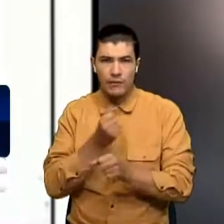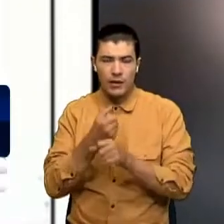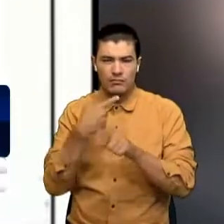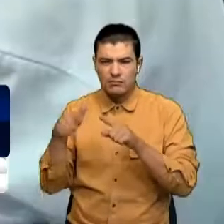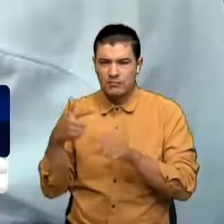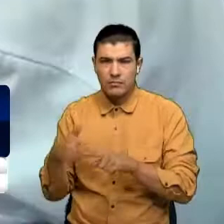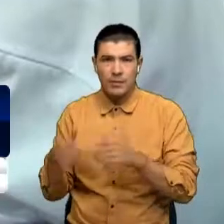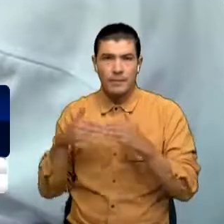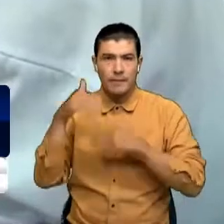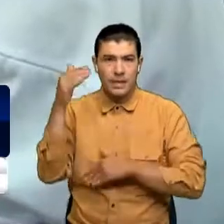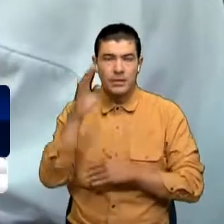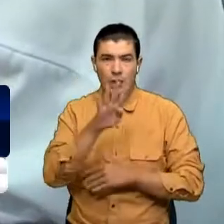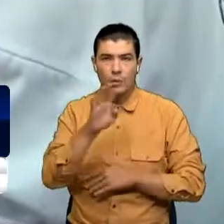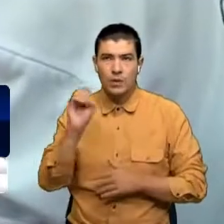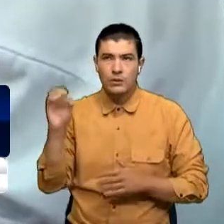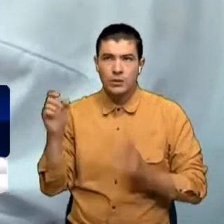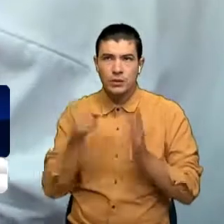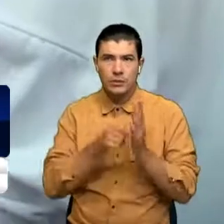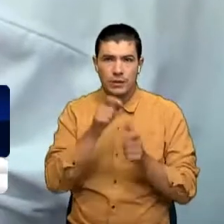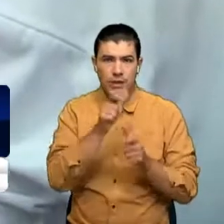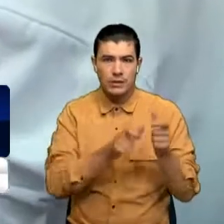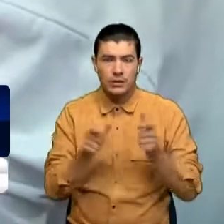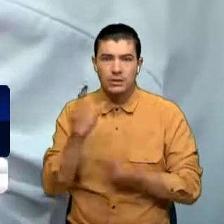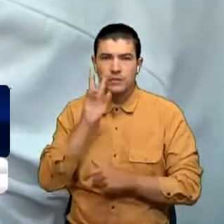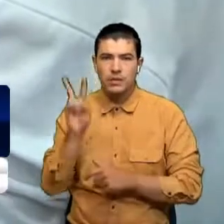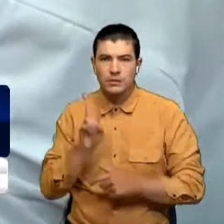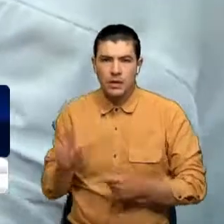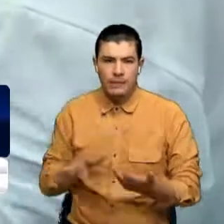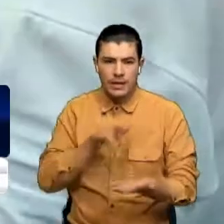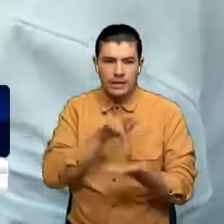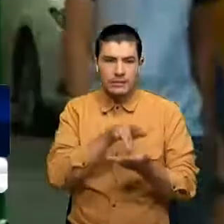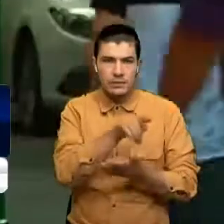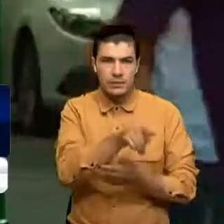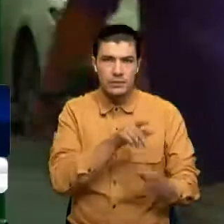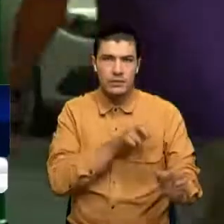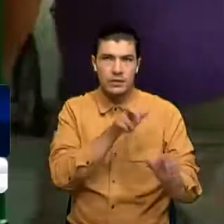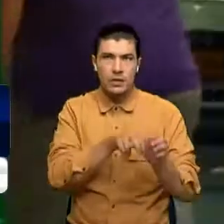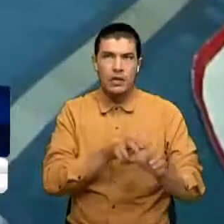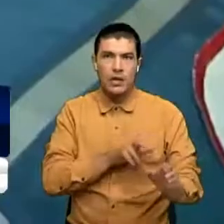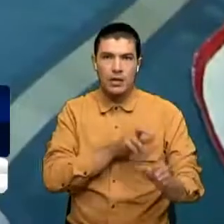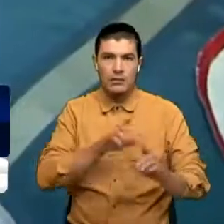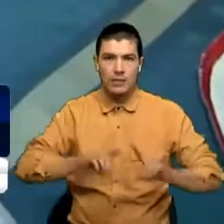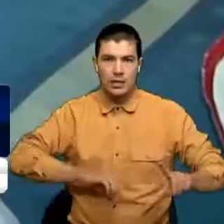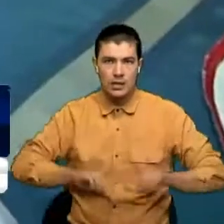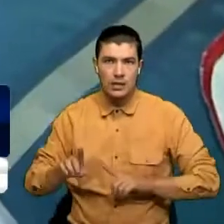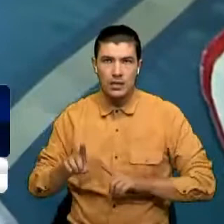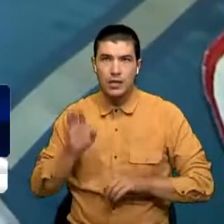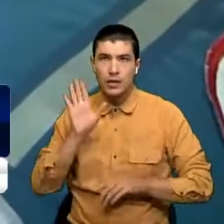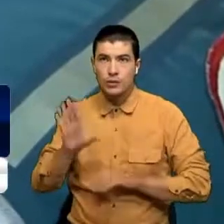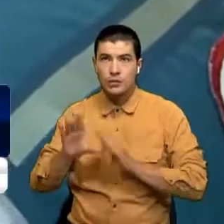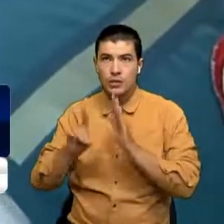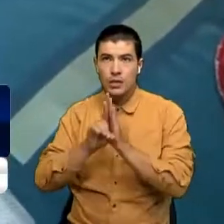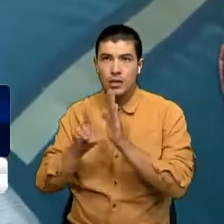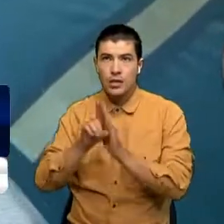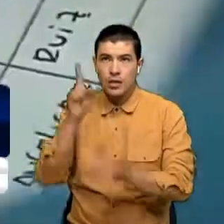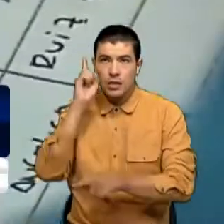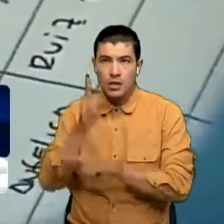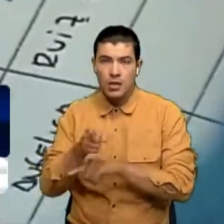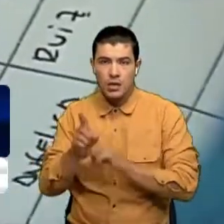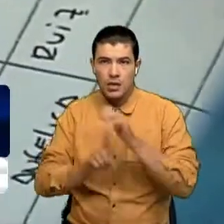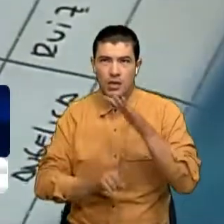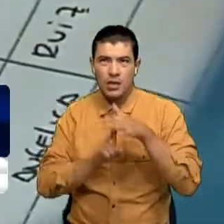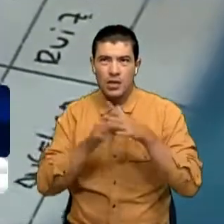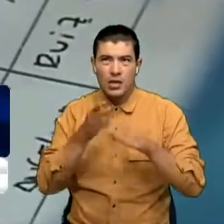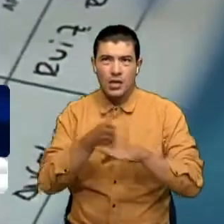a más de 400 mil venezolanos que participaron de este registro administrativo este decreto surge como respuesta al